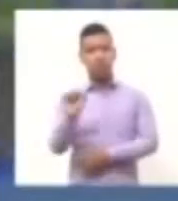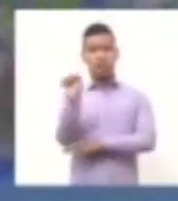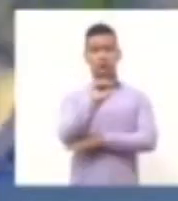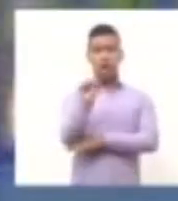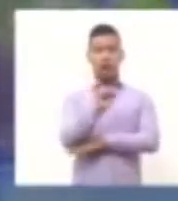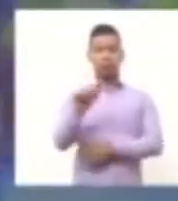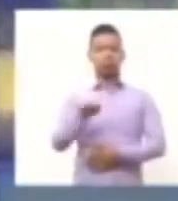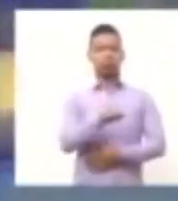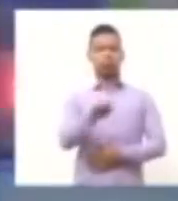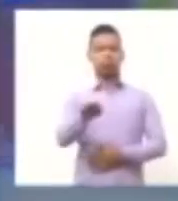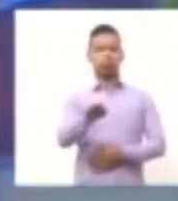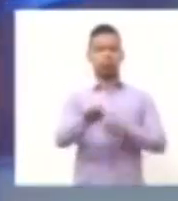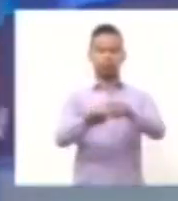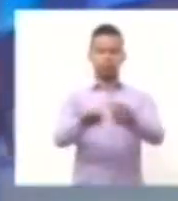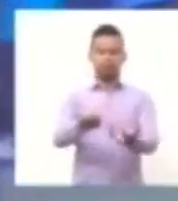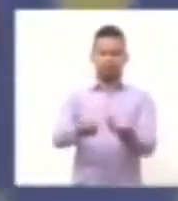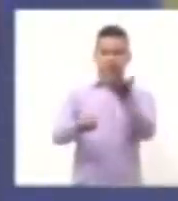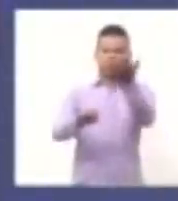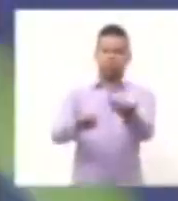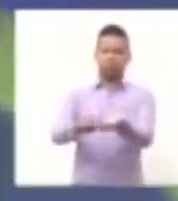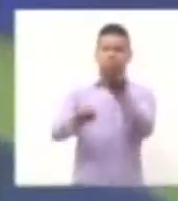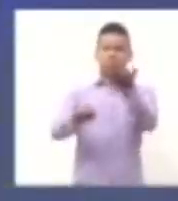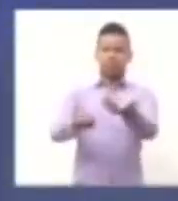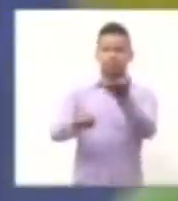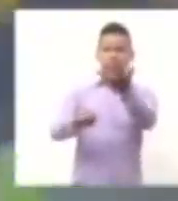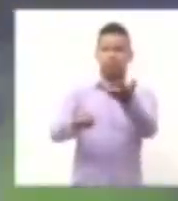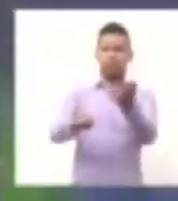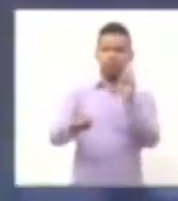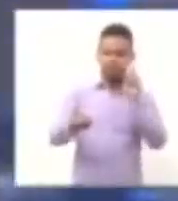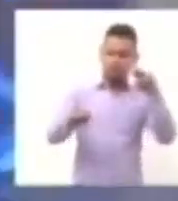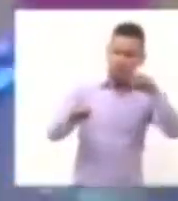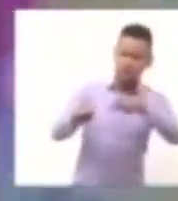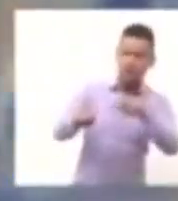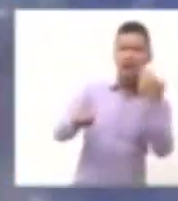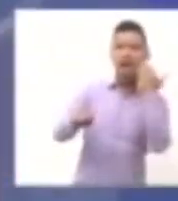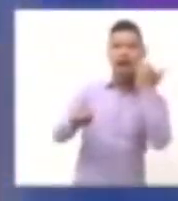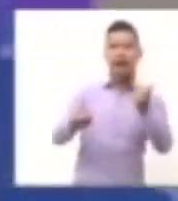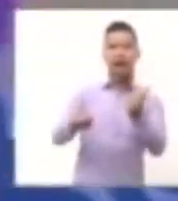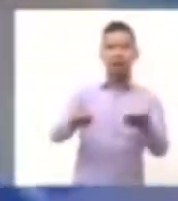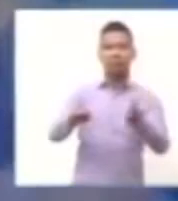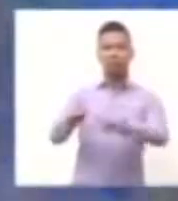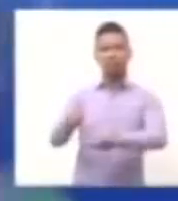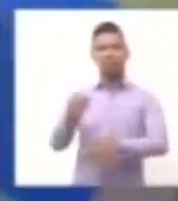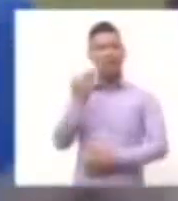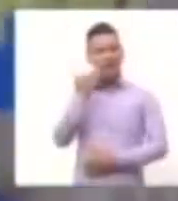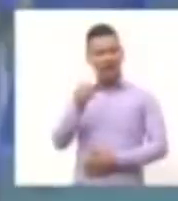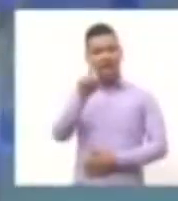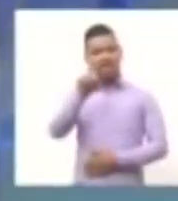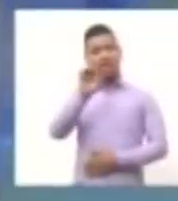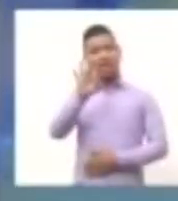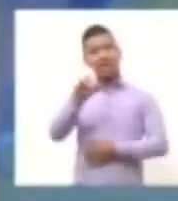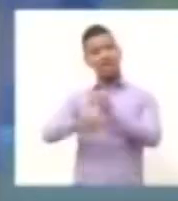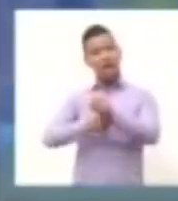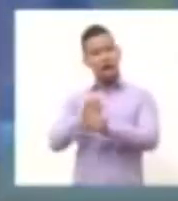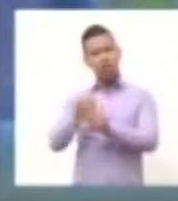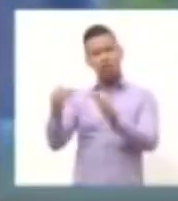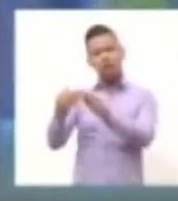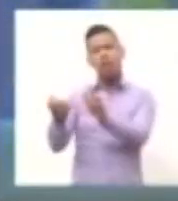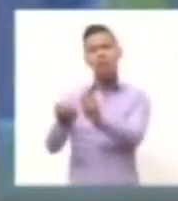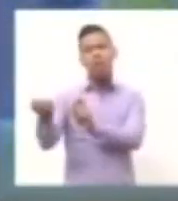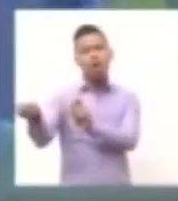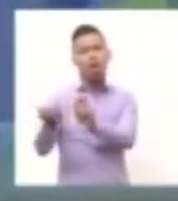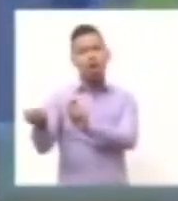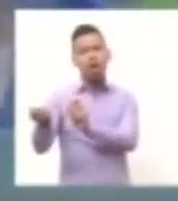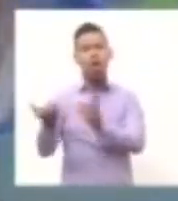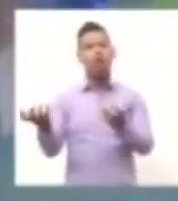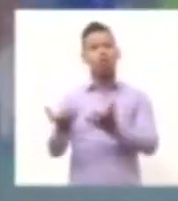región al norte del Río de Janeiro. El vehículo con el cuerpo carbonizado de Brás, de 63 años, estaba cerca a su casa ubicada en Saquaremas, en la